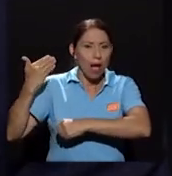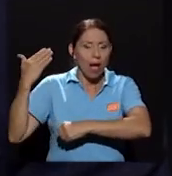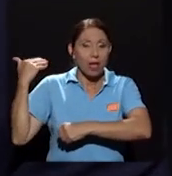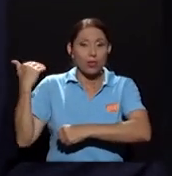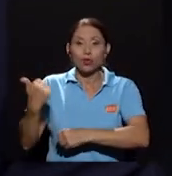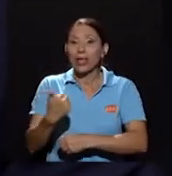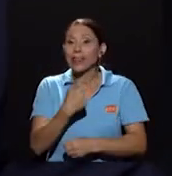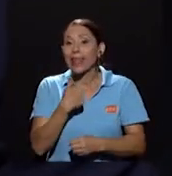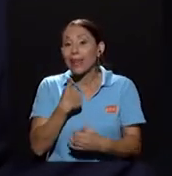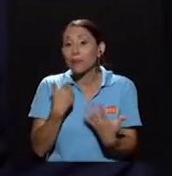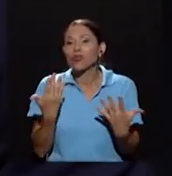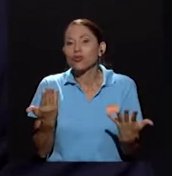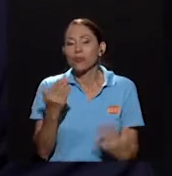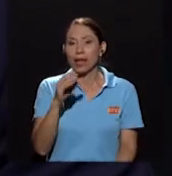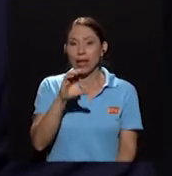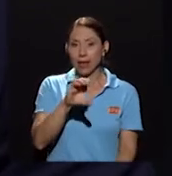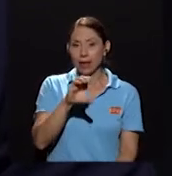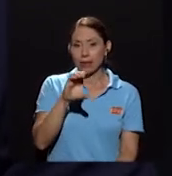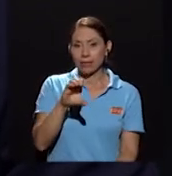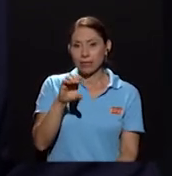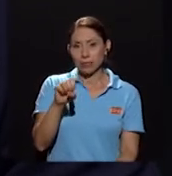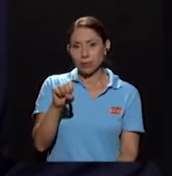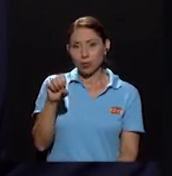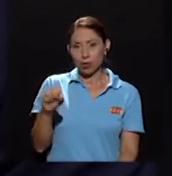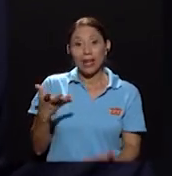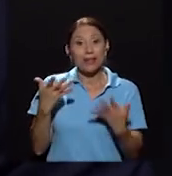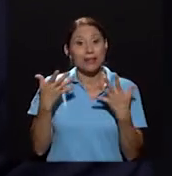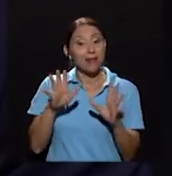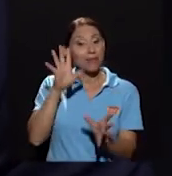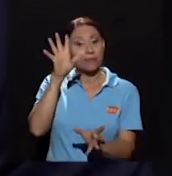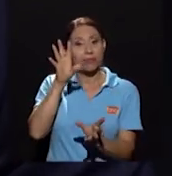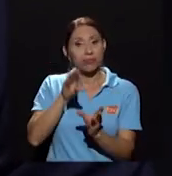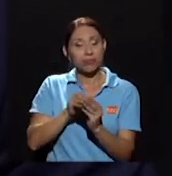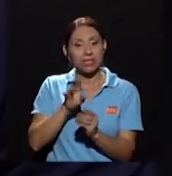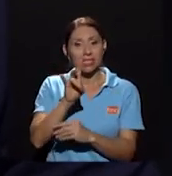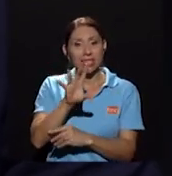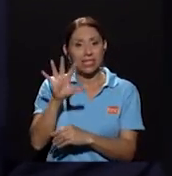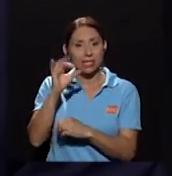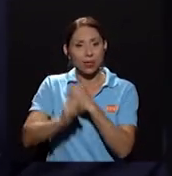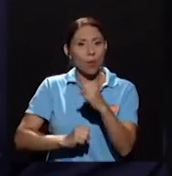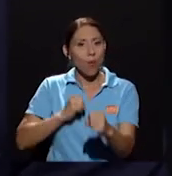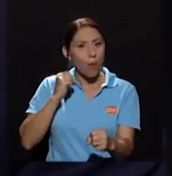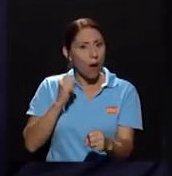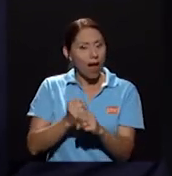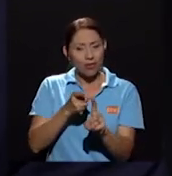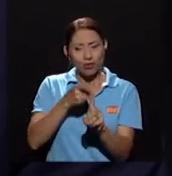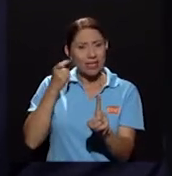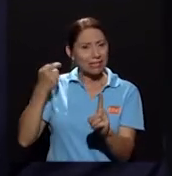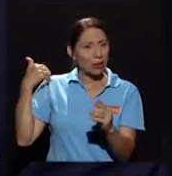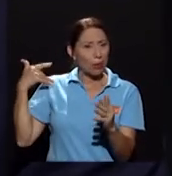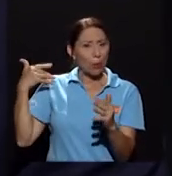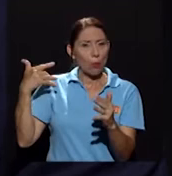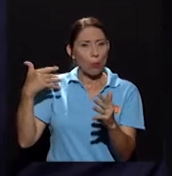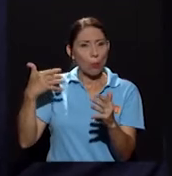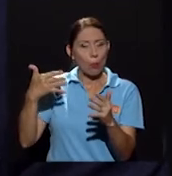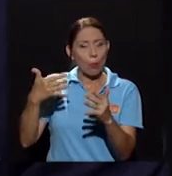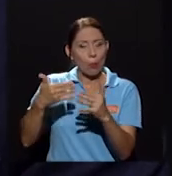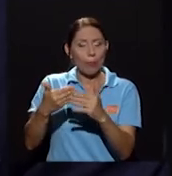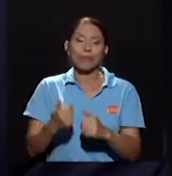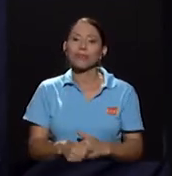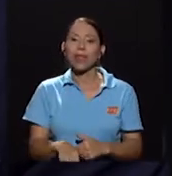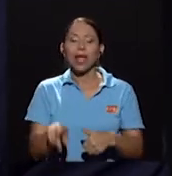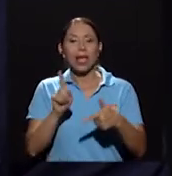caja costarricense de seguro social que está cumpliendo 75 años de existir tenemos un